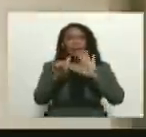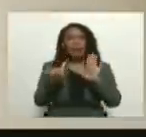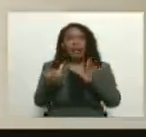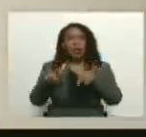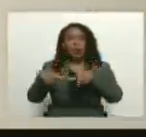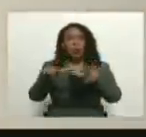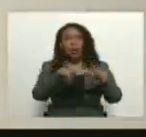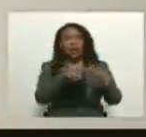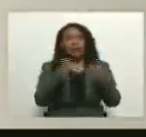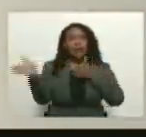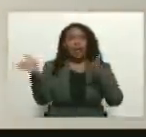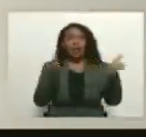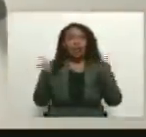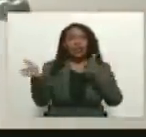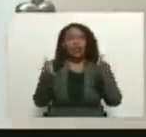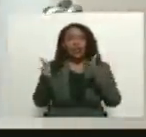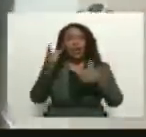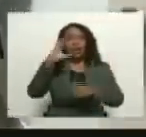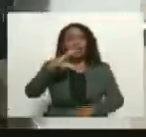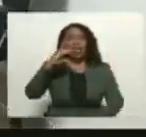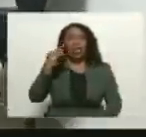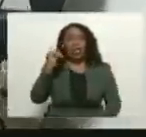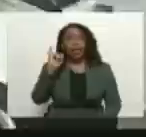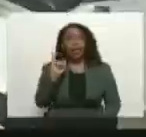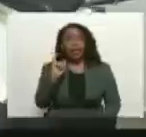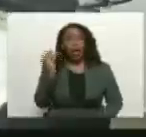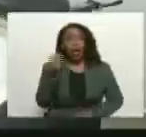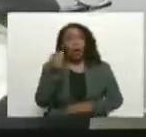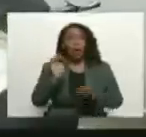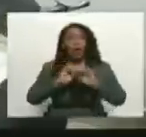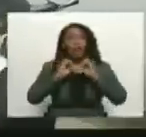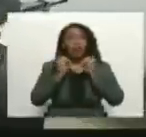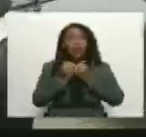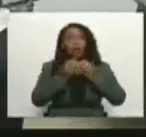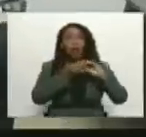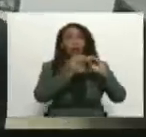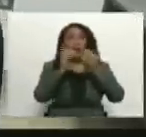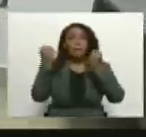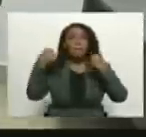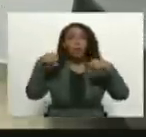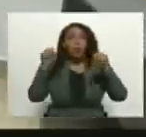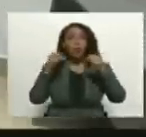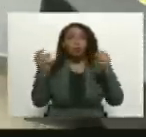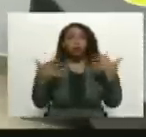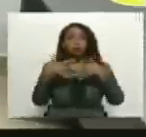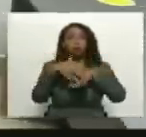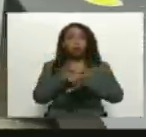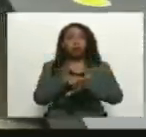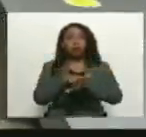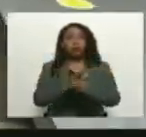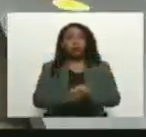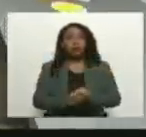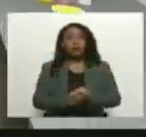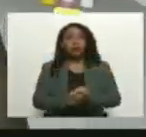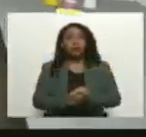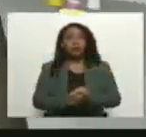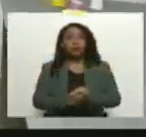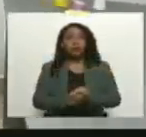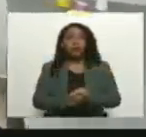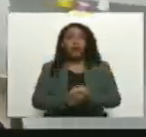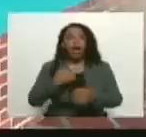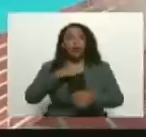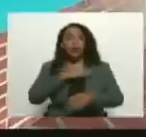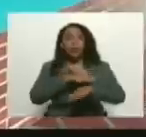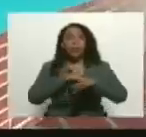de servicio, tanto del CDI como de la sala de rehabilitación integral. Así que bueno, le damos la bienvenida a nuestra ministra